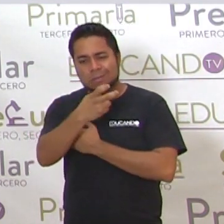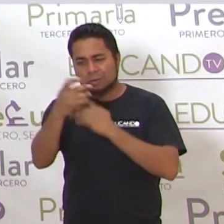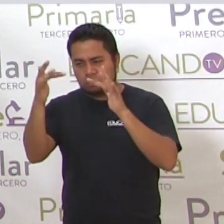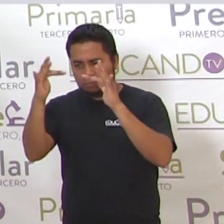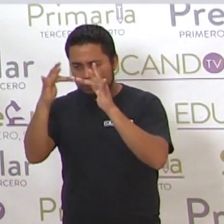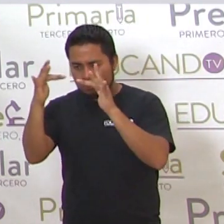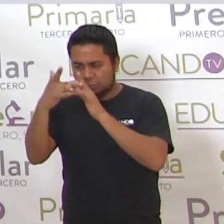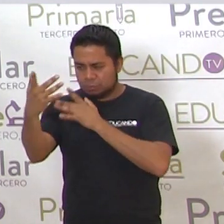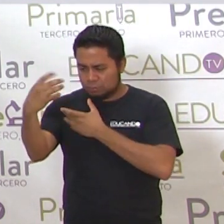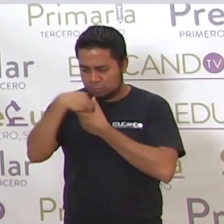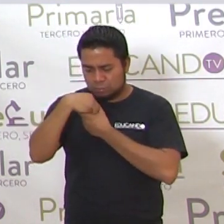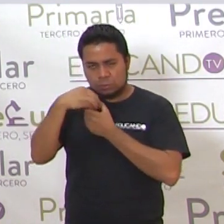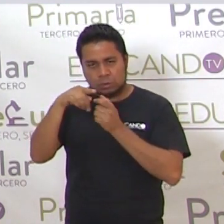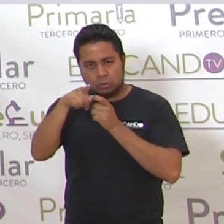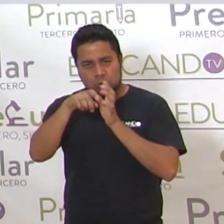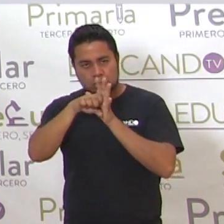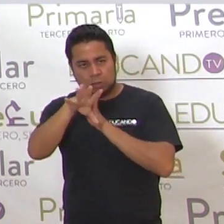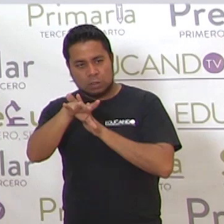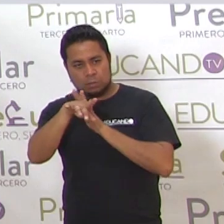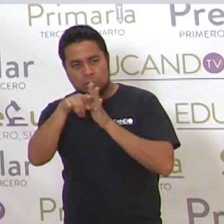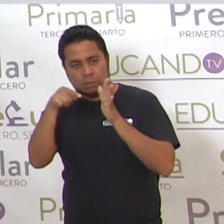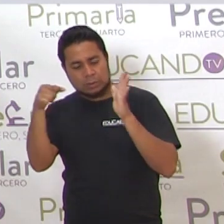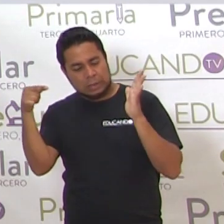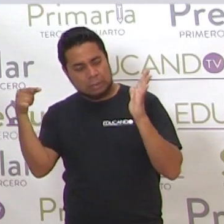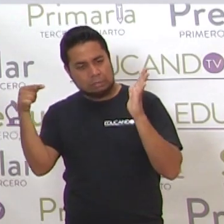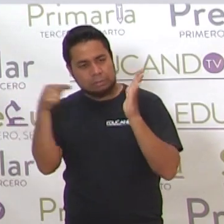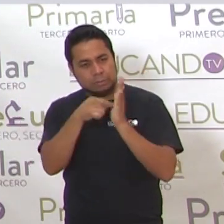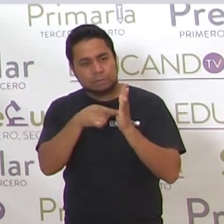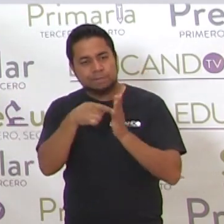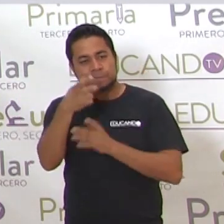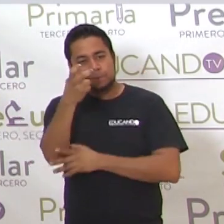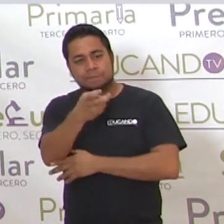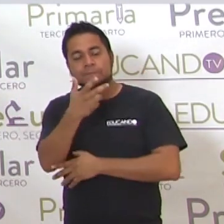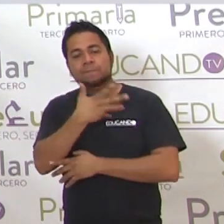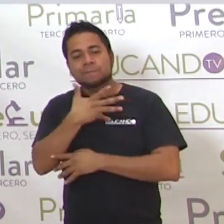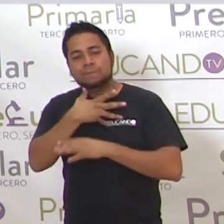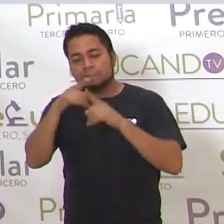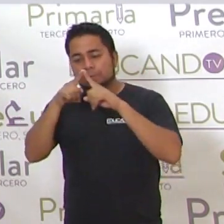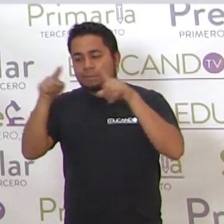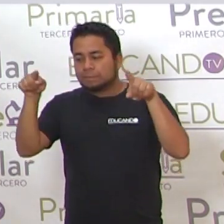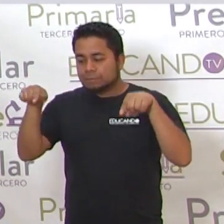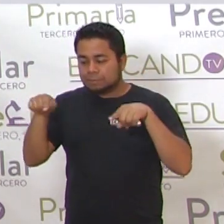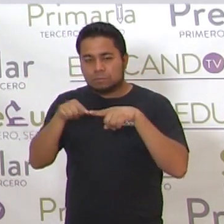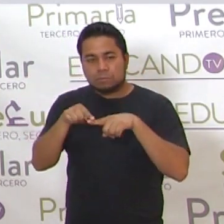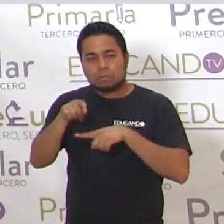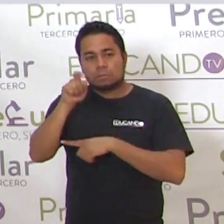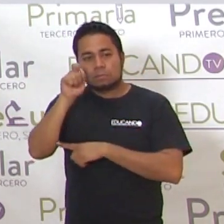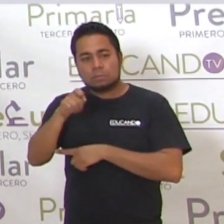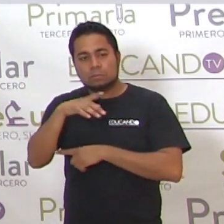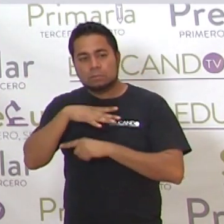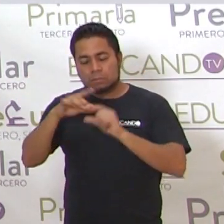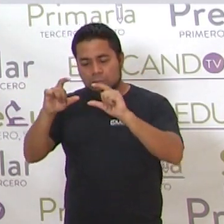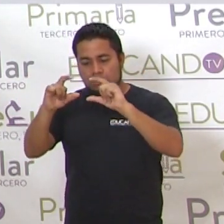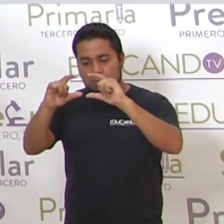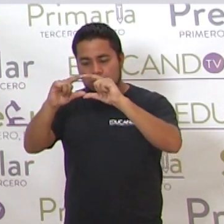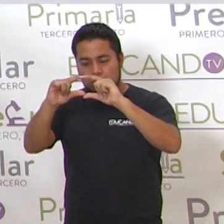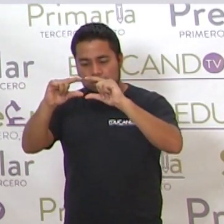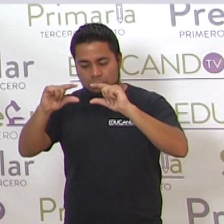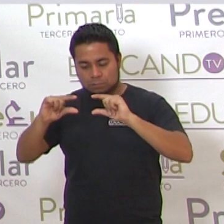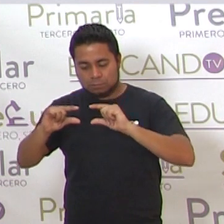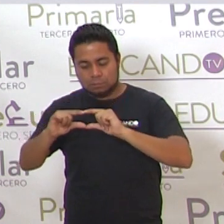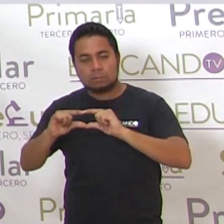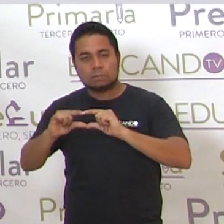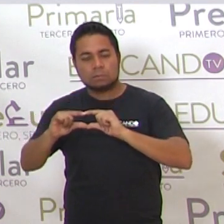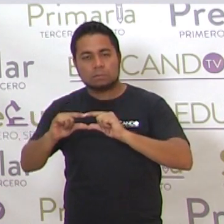si tú le aprietas este icono que tenemos acá que son 22